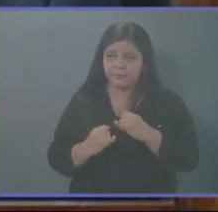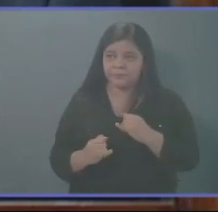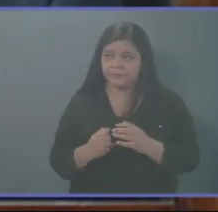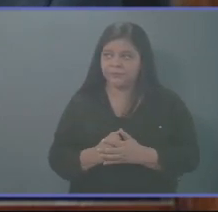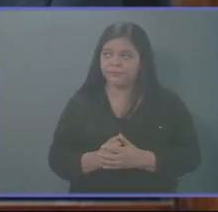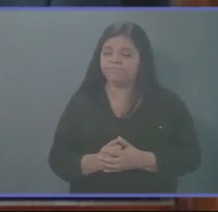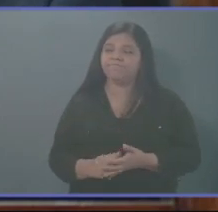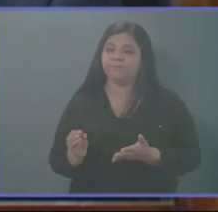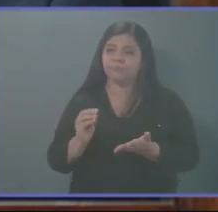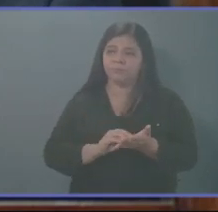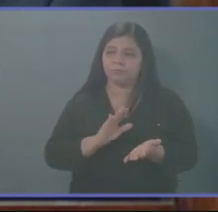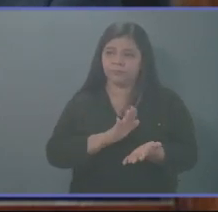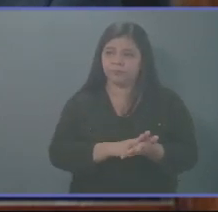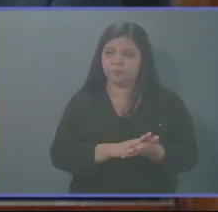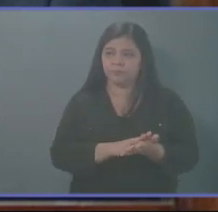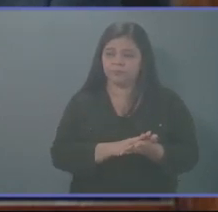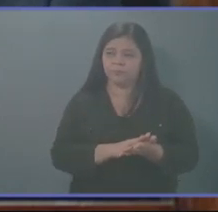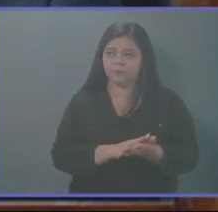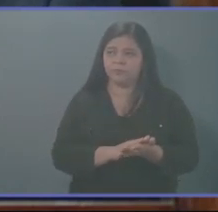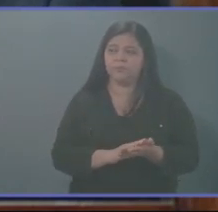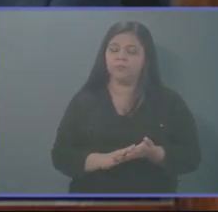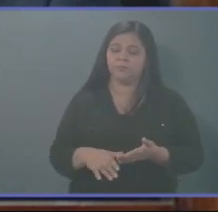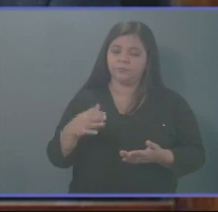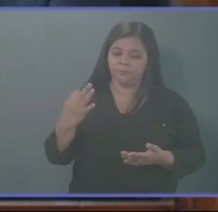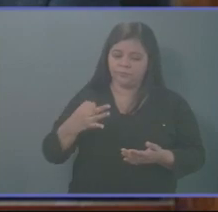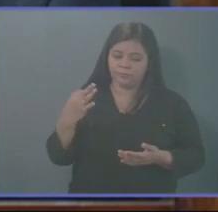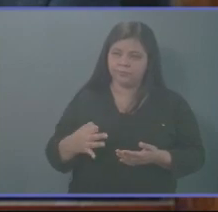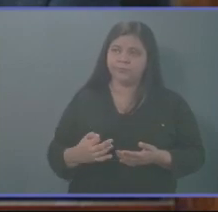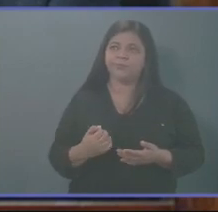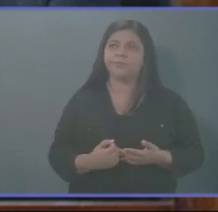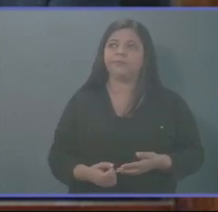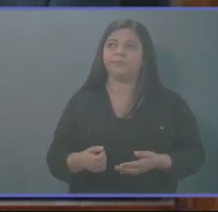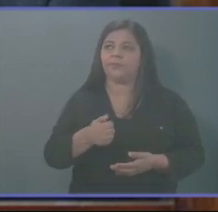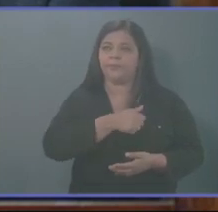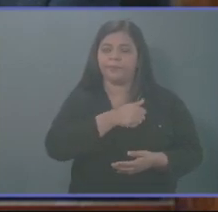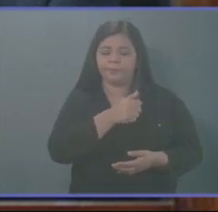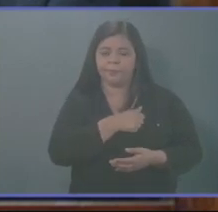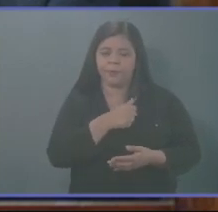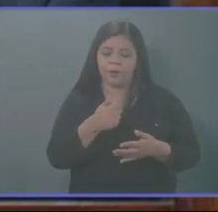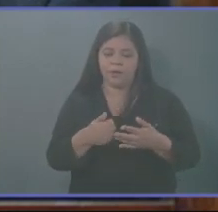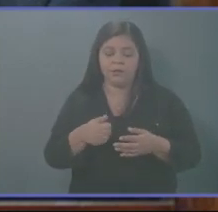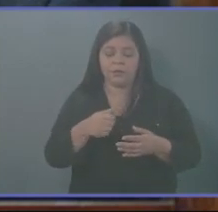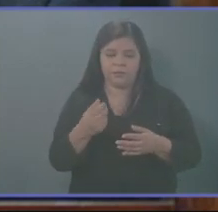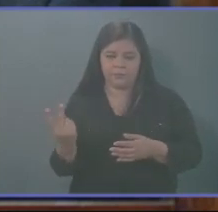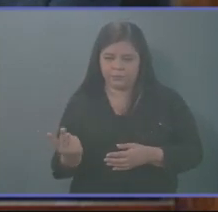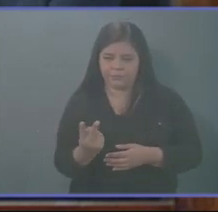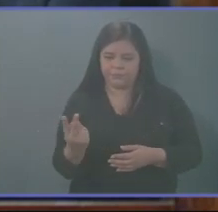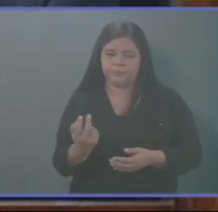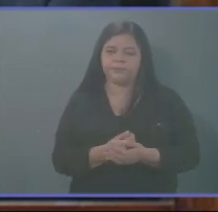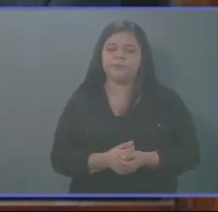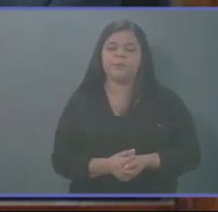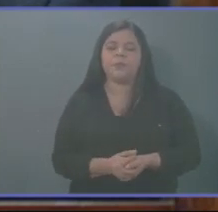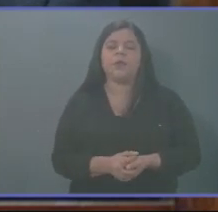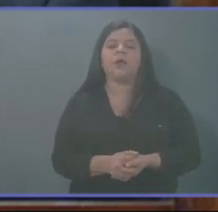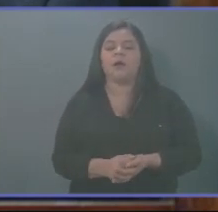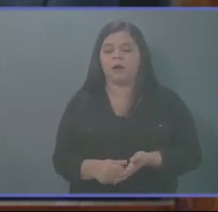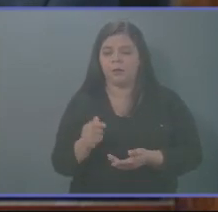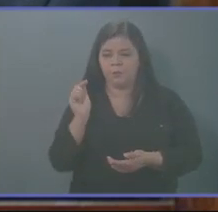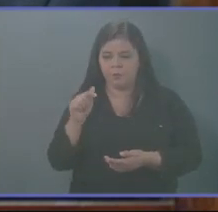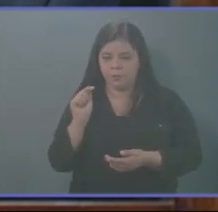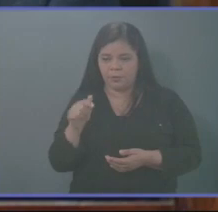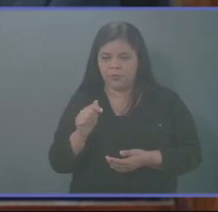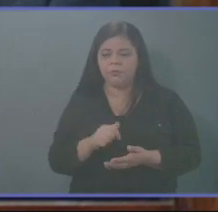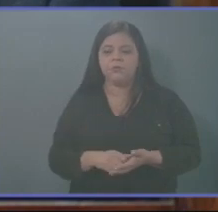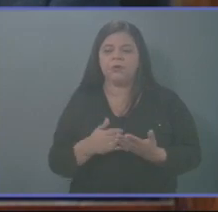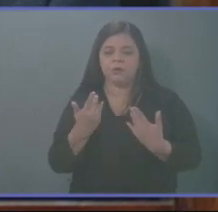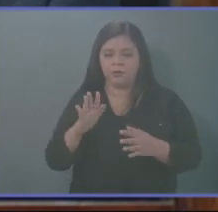se establece que tiene dominio funcional del hecho. En consecuencia, se